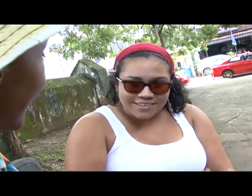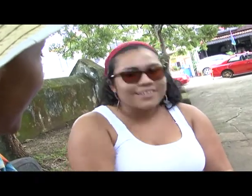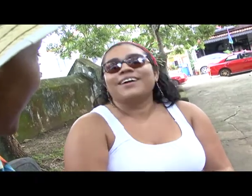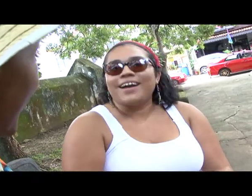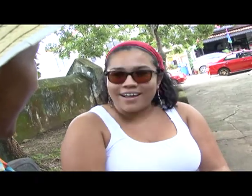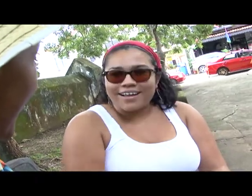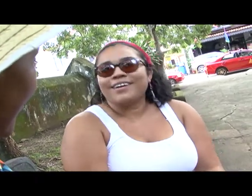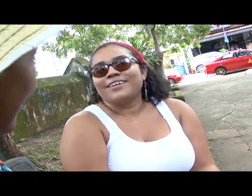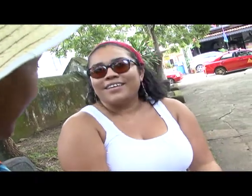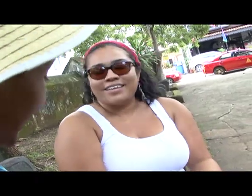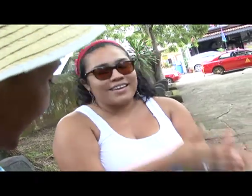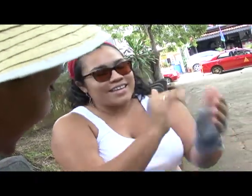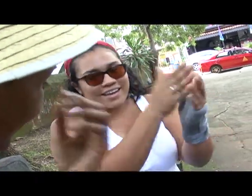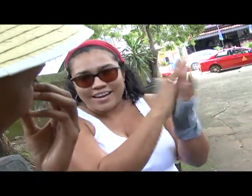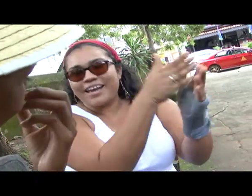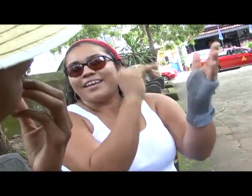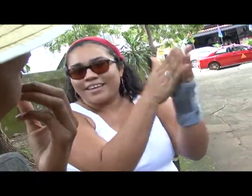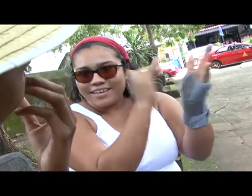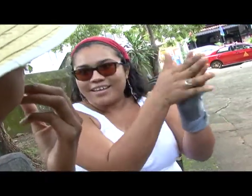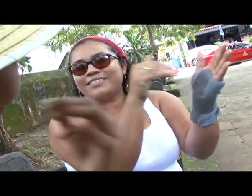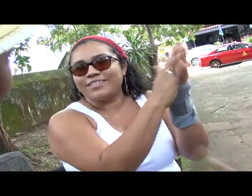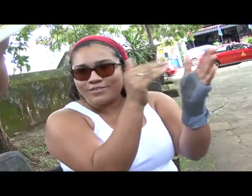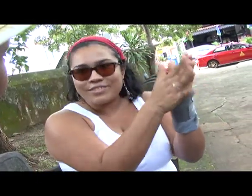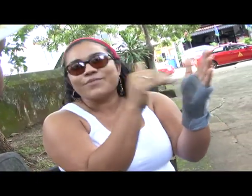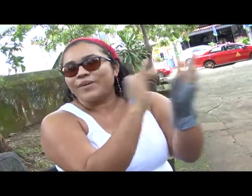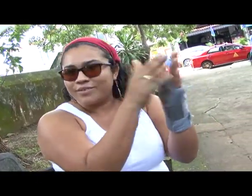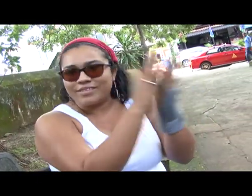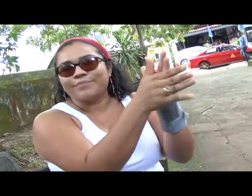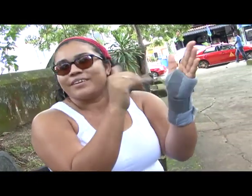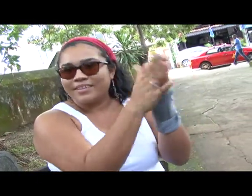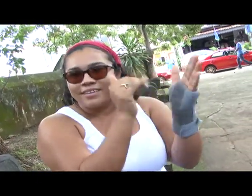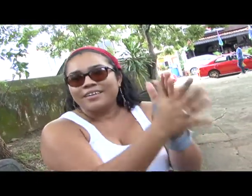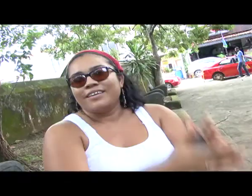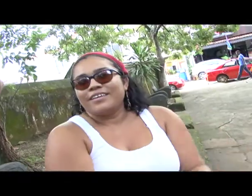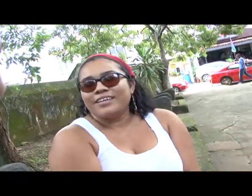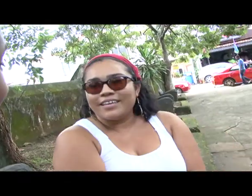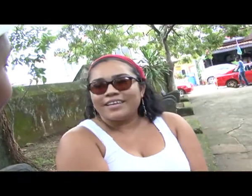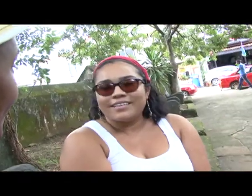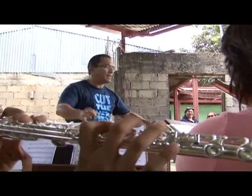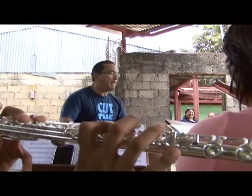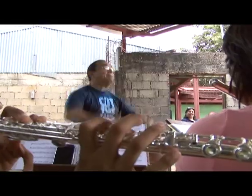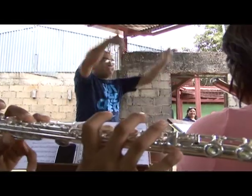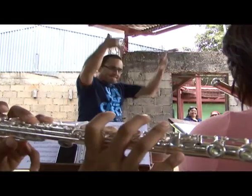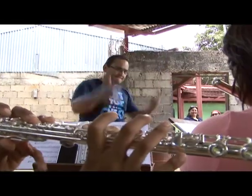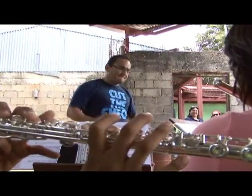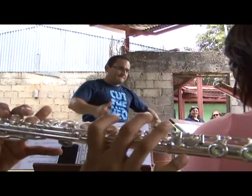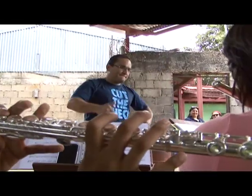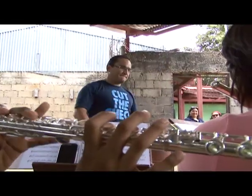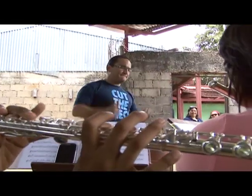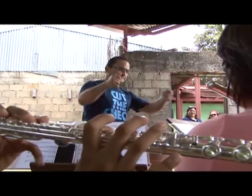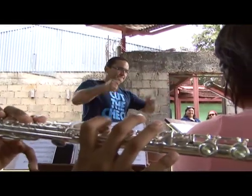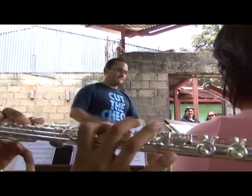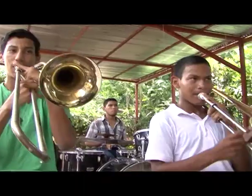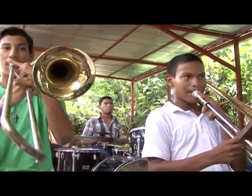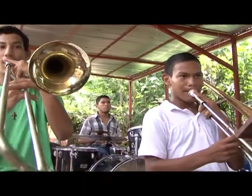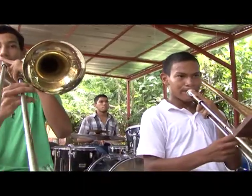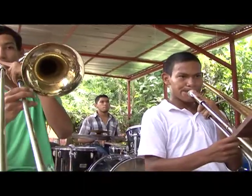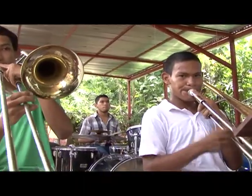ritmo, wow. Y en el aire, haciendo sincopado siempre. Qué hermoso.